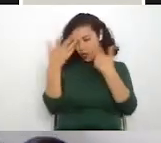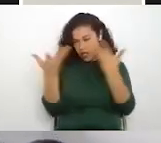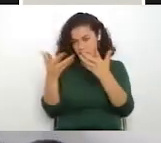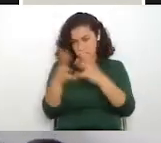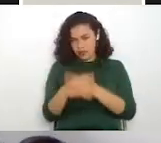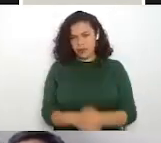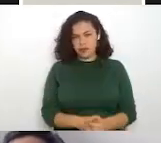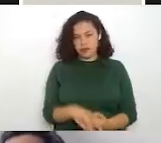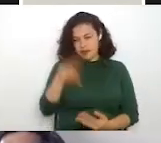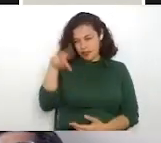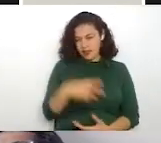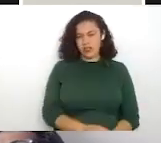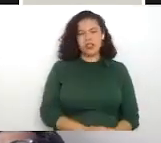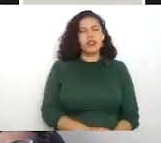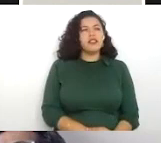¿verdad?